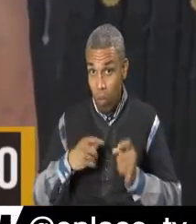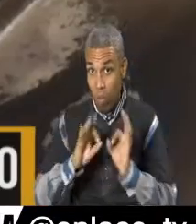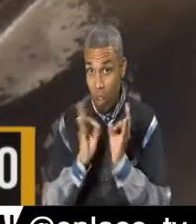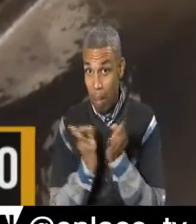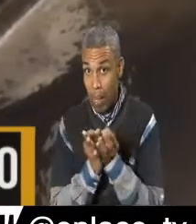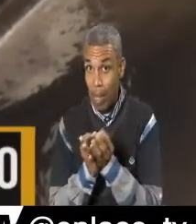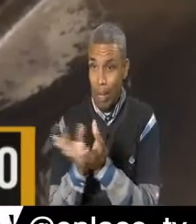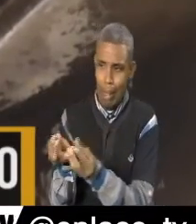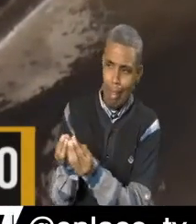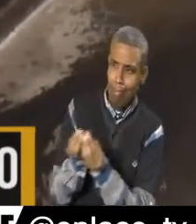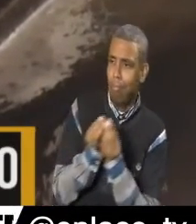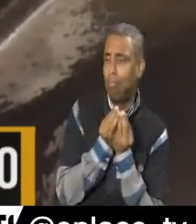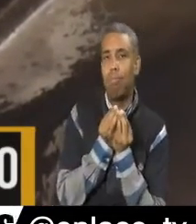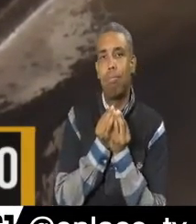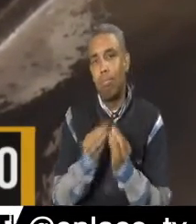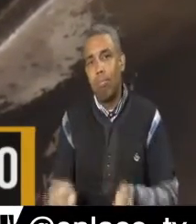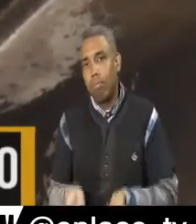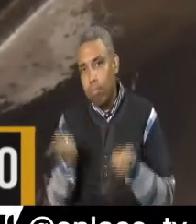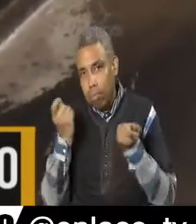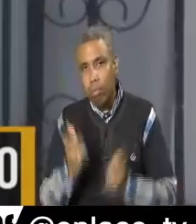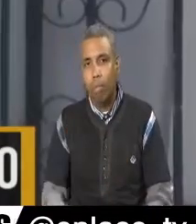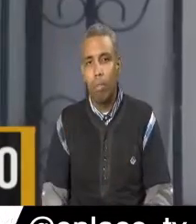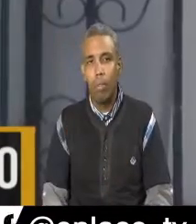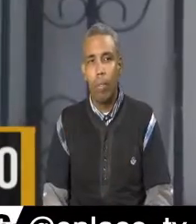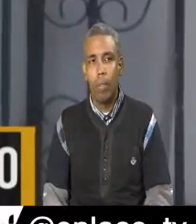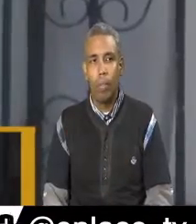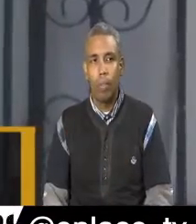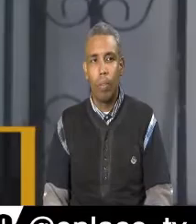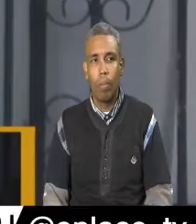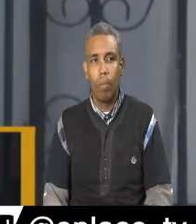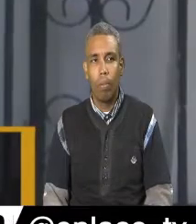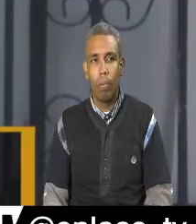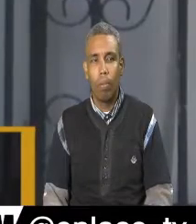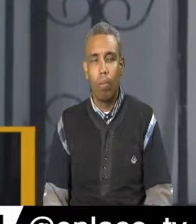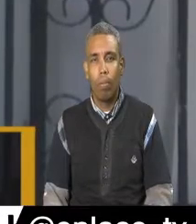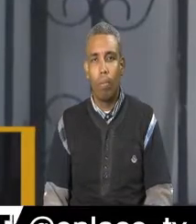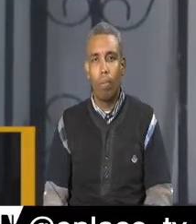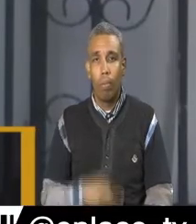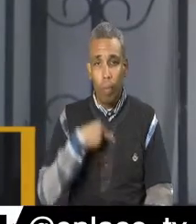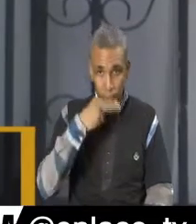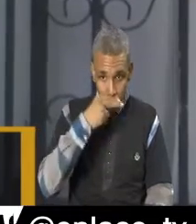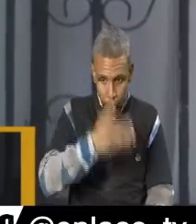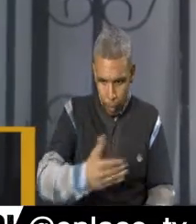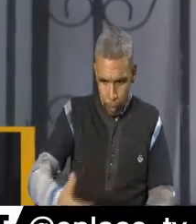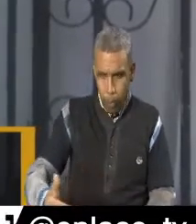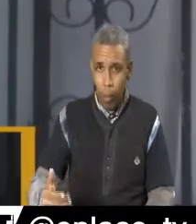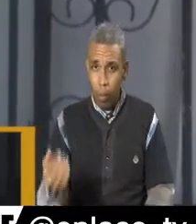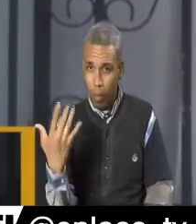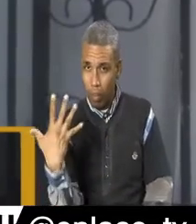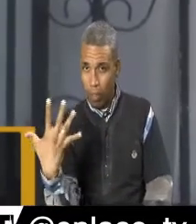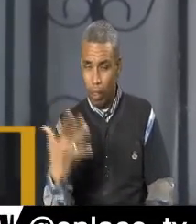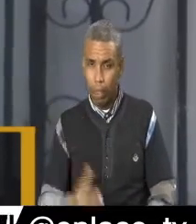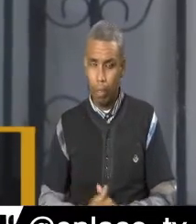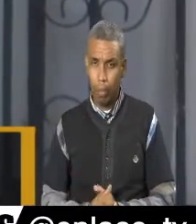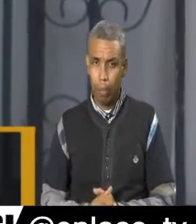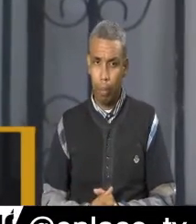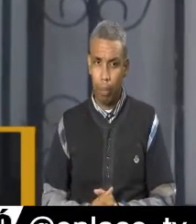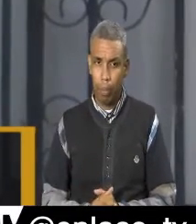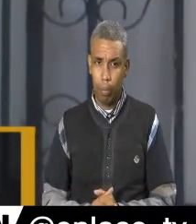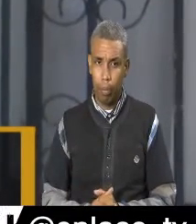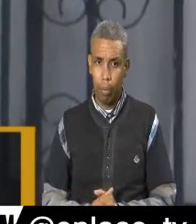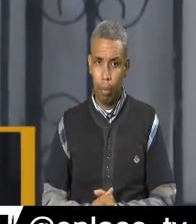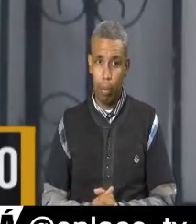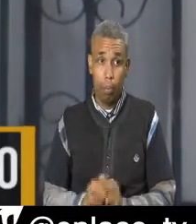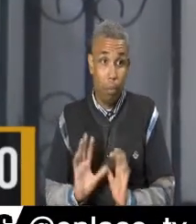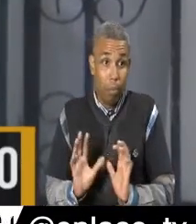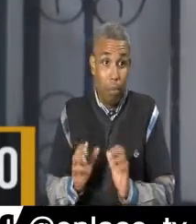ella tuvieron que salir por el patio del inmueble. 5 niños menores de edad, y pues la verdad lo único que pude hacer fue sacarlos